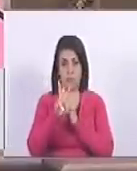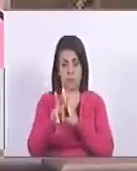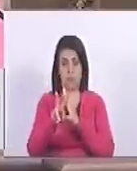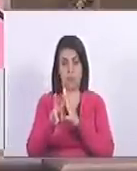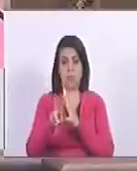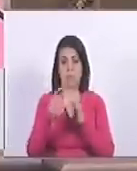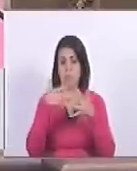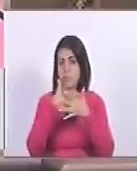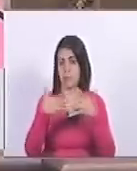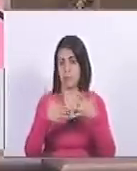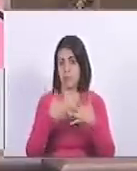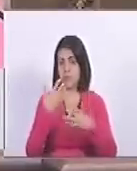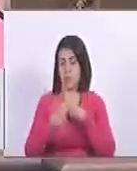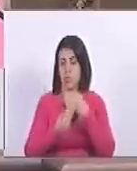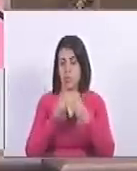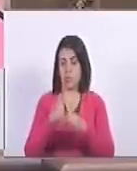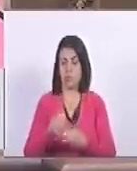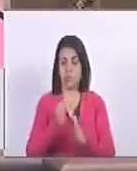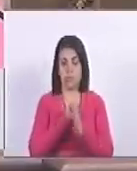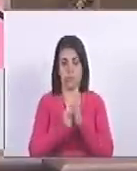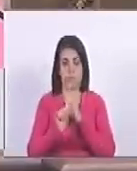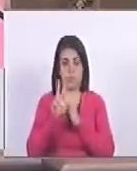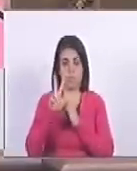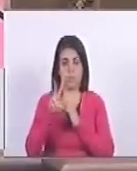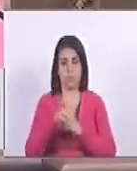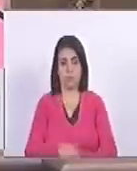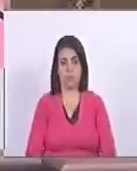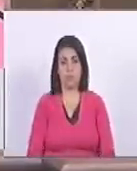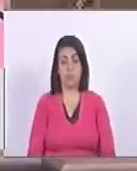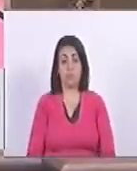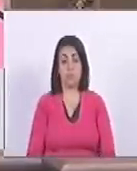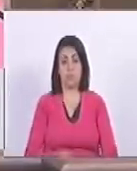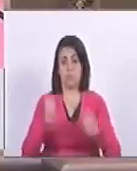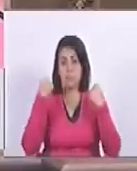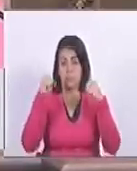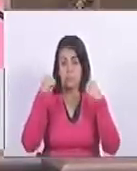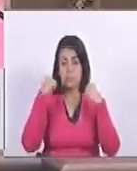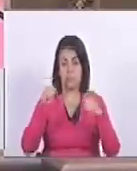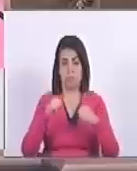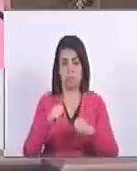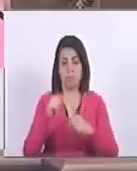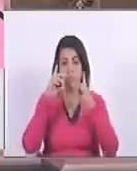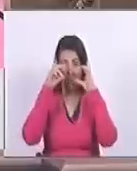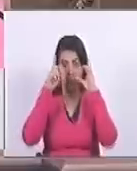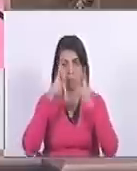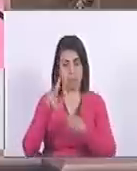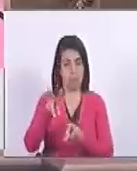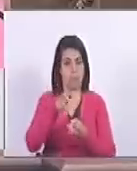cual queda redactado en los siguientes términos: artículo 3, el ejercicio de las potestades